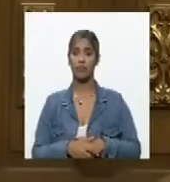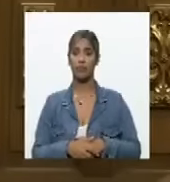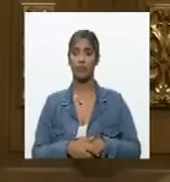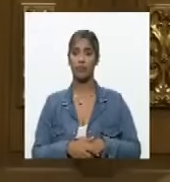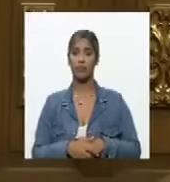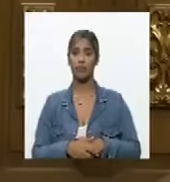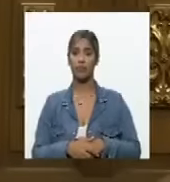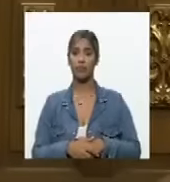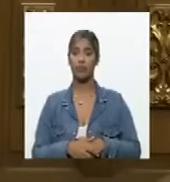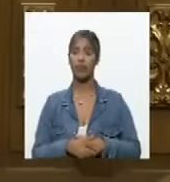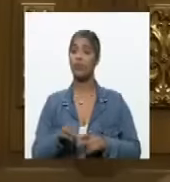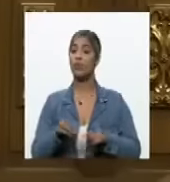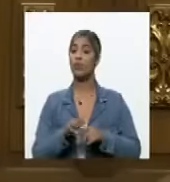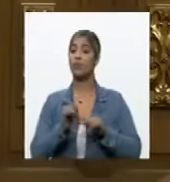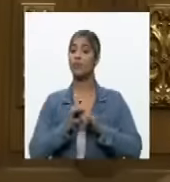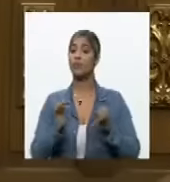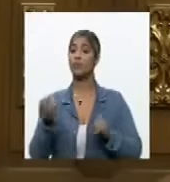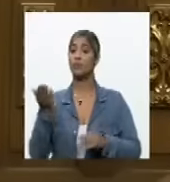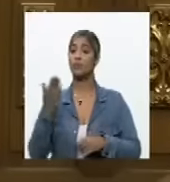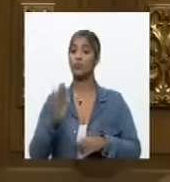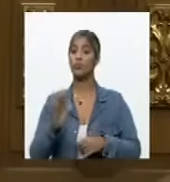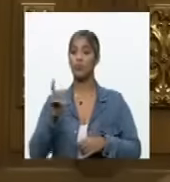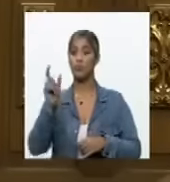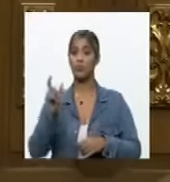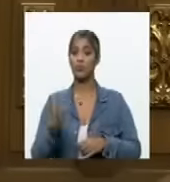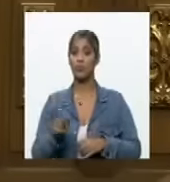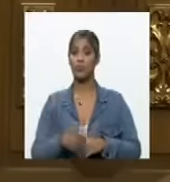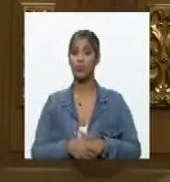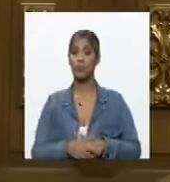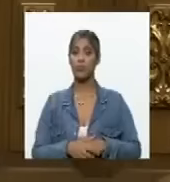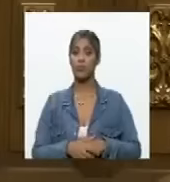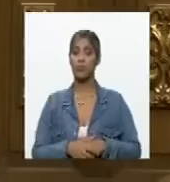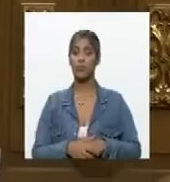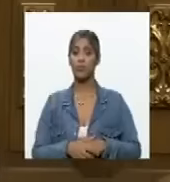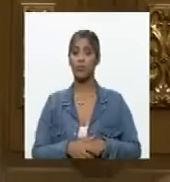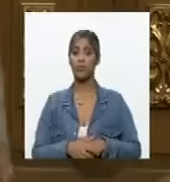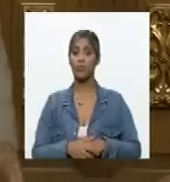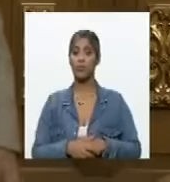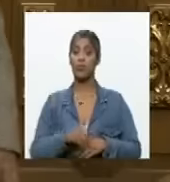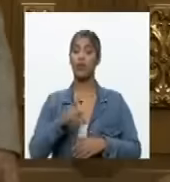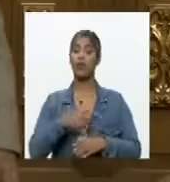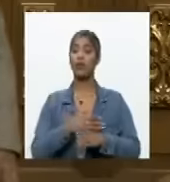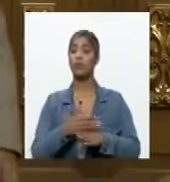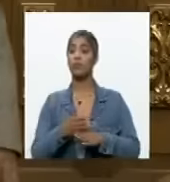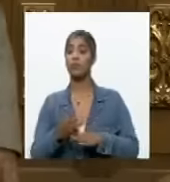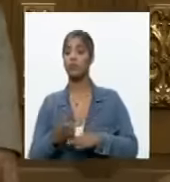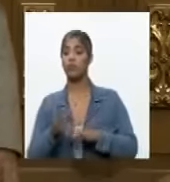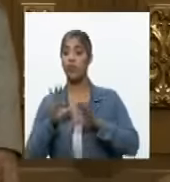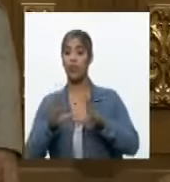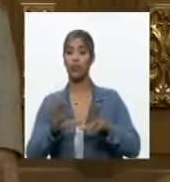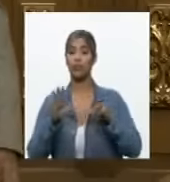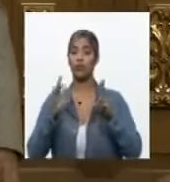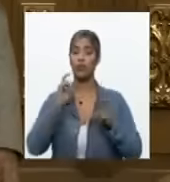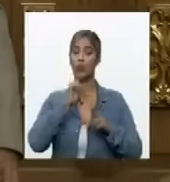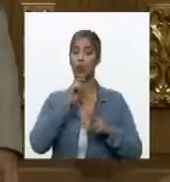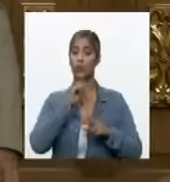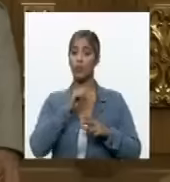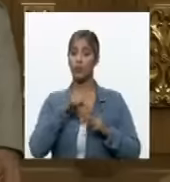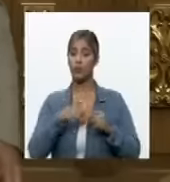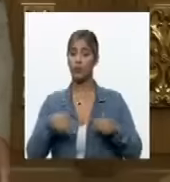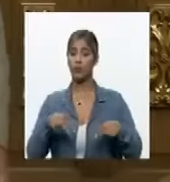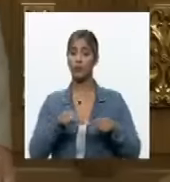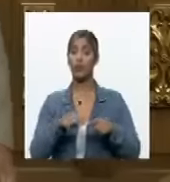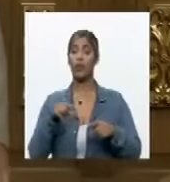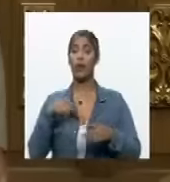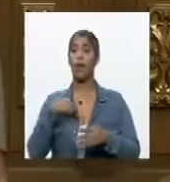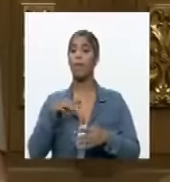se sella con la muerte de Alberto Lovera. Había sido detenido el 18 de octubre en las inmediaciones de la Plaza Las